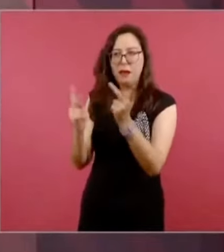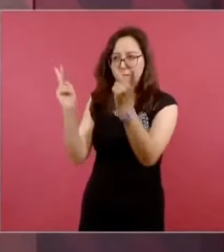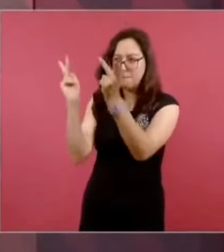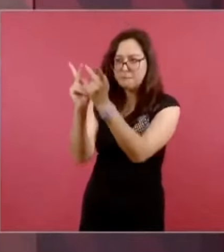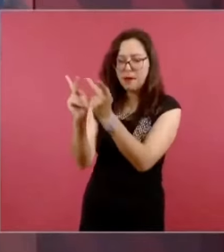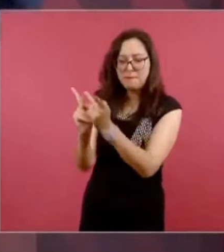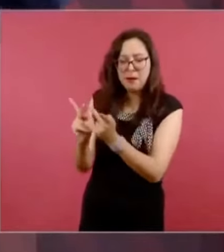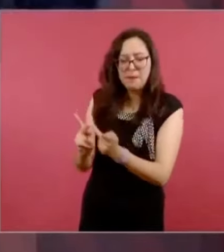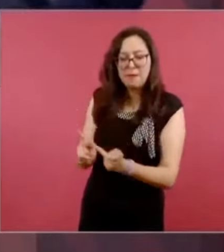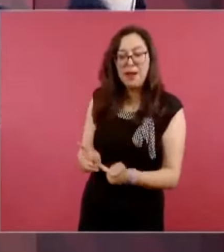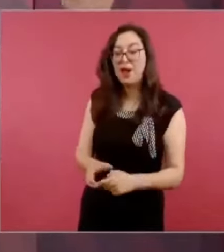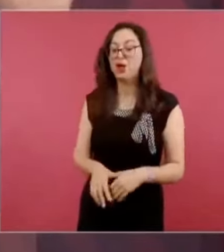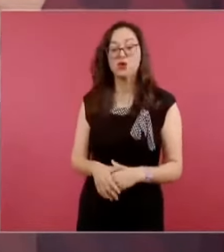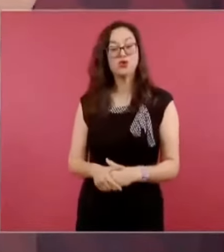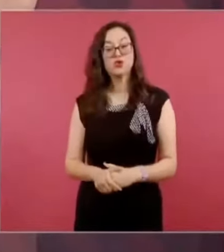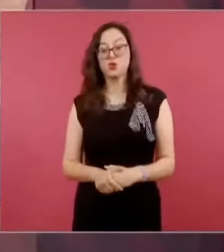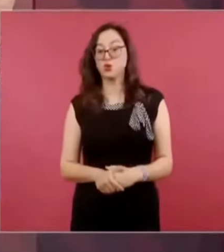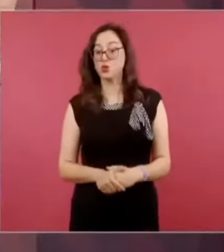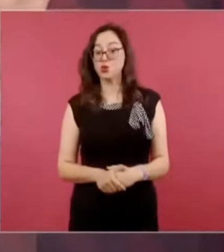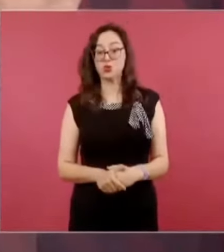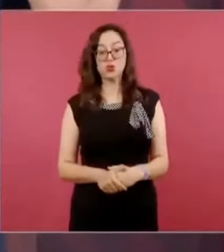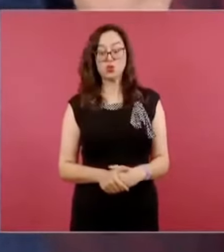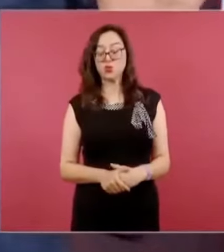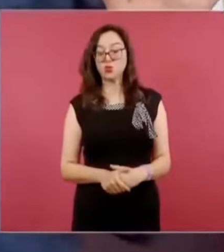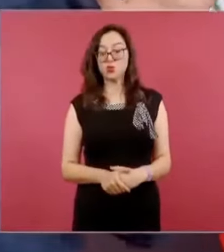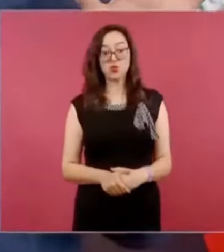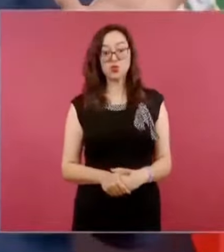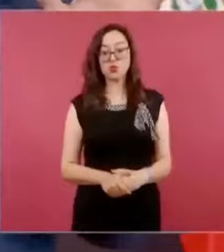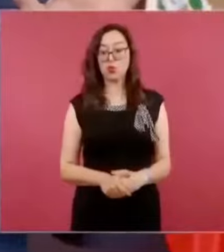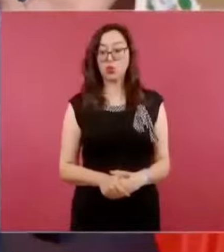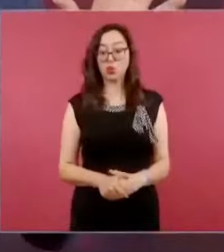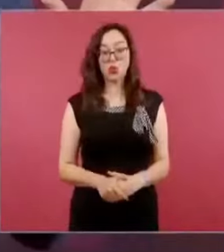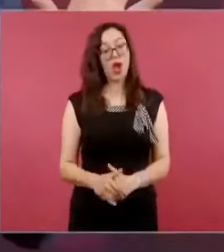Y qué casualidad que todas las llamadas coinciden